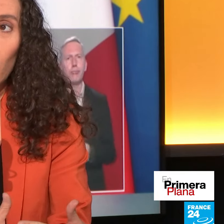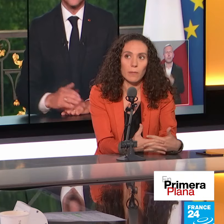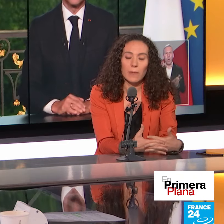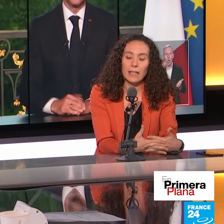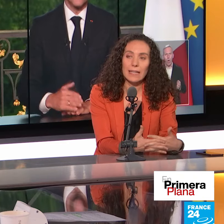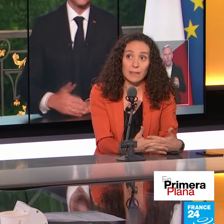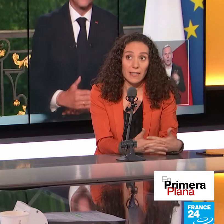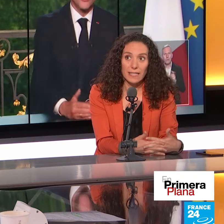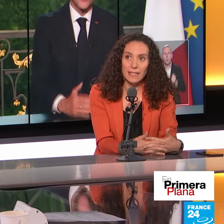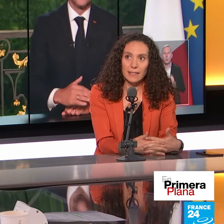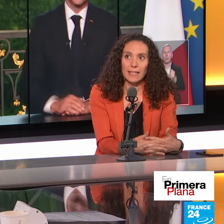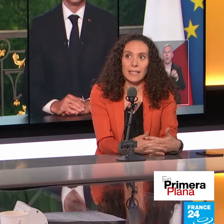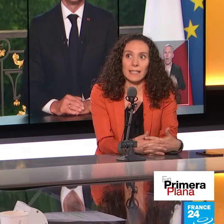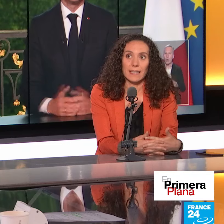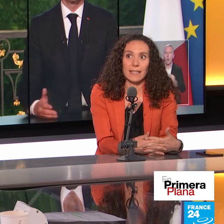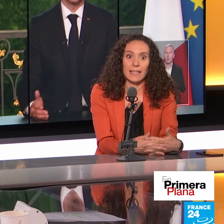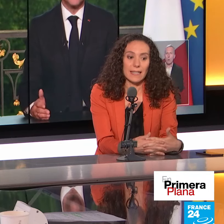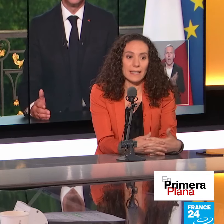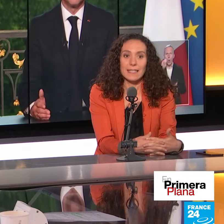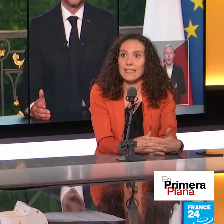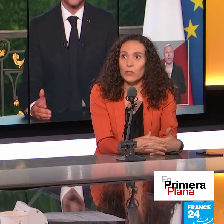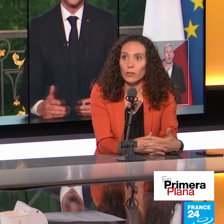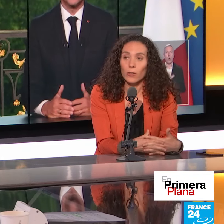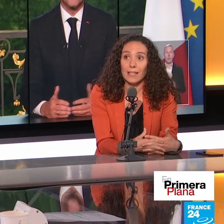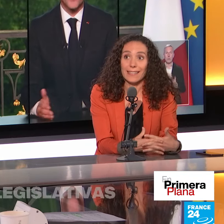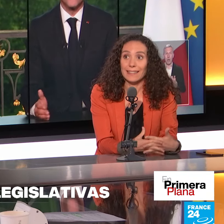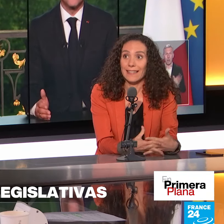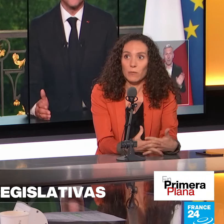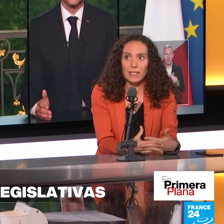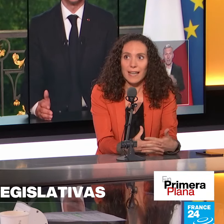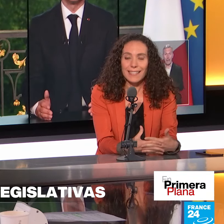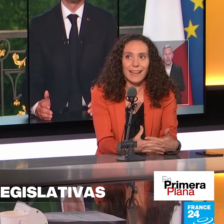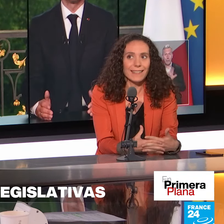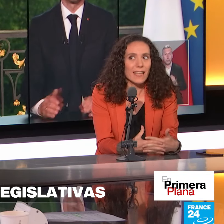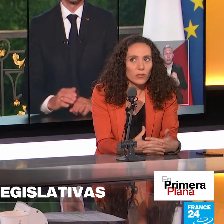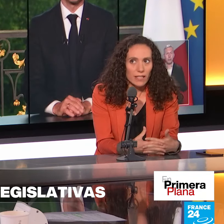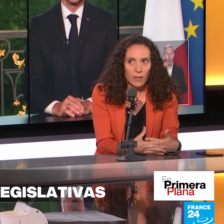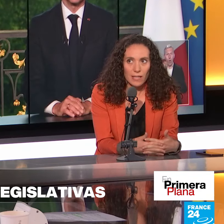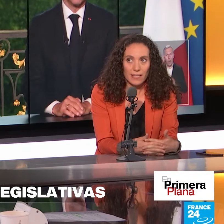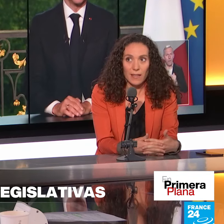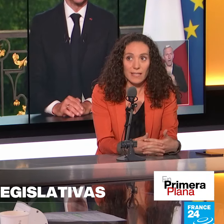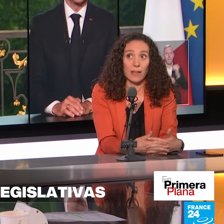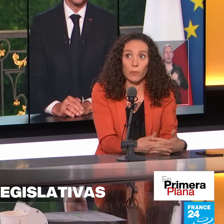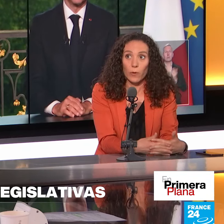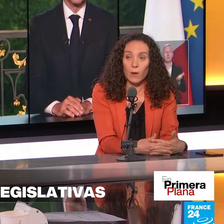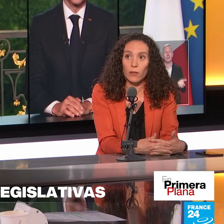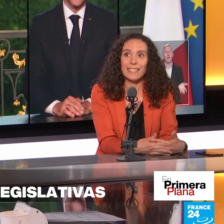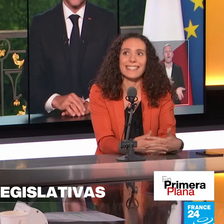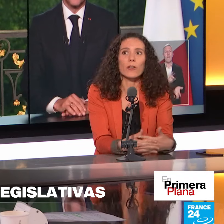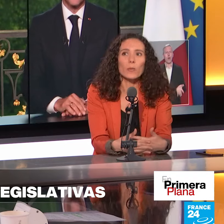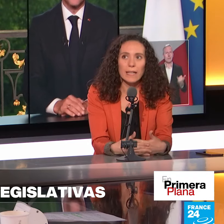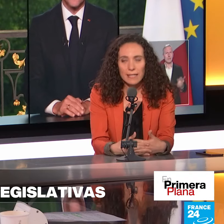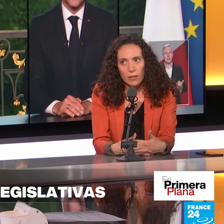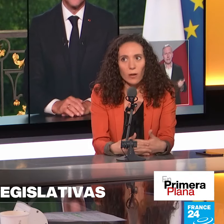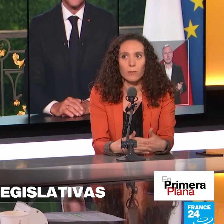por p bardela a la extrema derecha eh Y eso lo que te muestra Es que la gente ya no tiene miedo a la extrema derecha por un lado y que